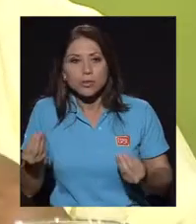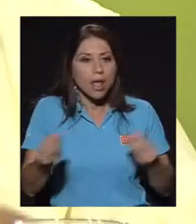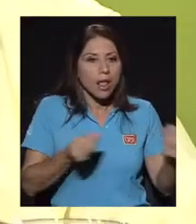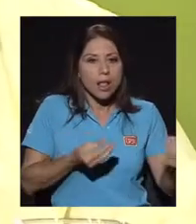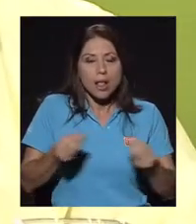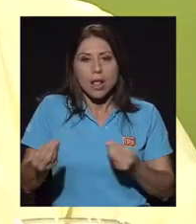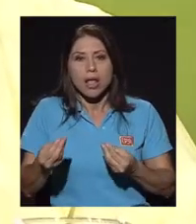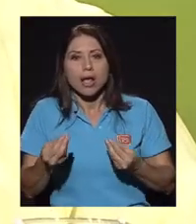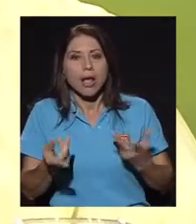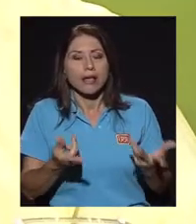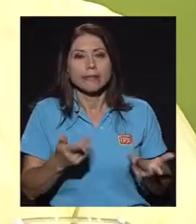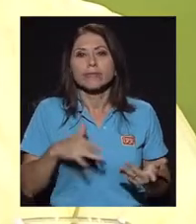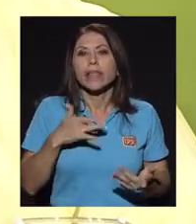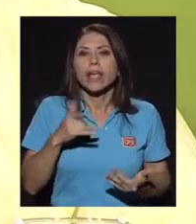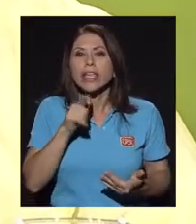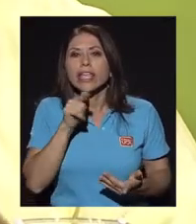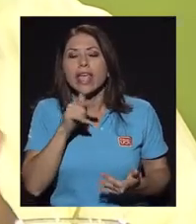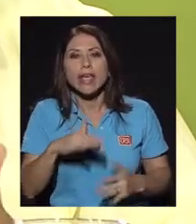a quién le quedamos bien,